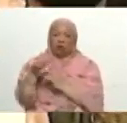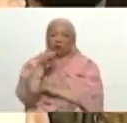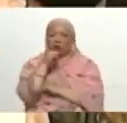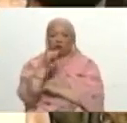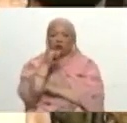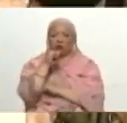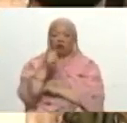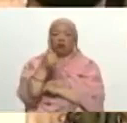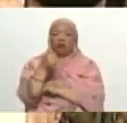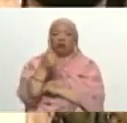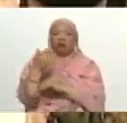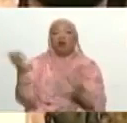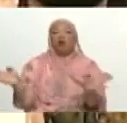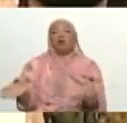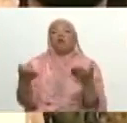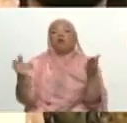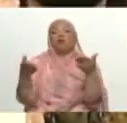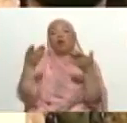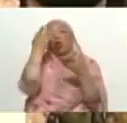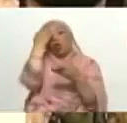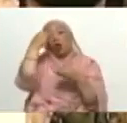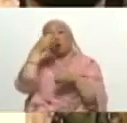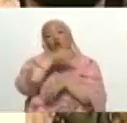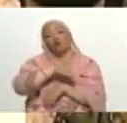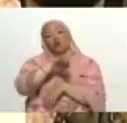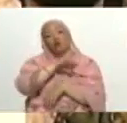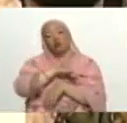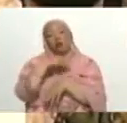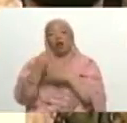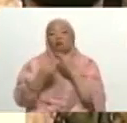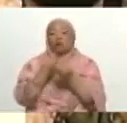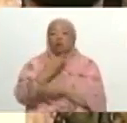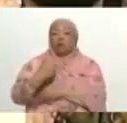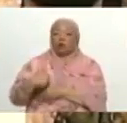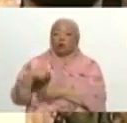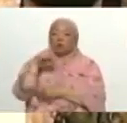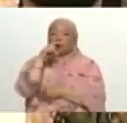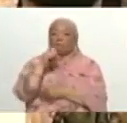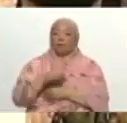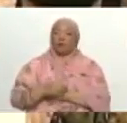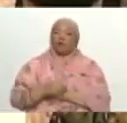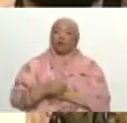que logremos impulsar el acuerdo social tan importante que se firmó.